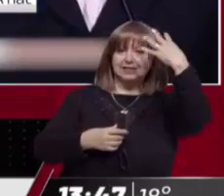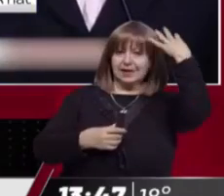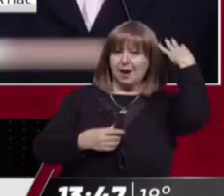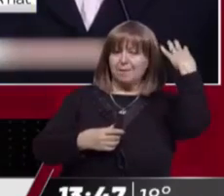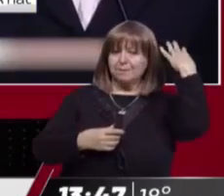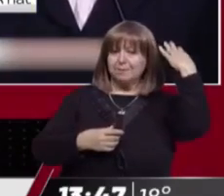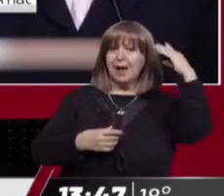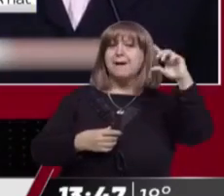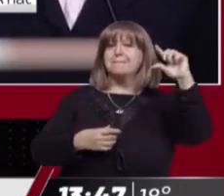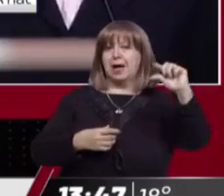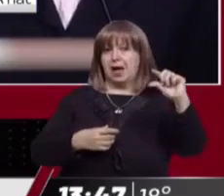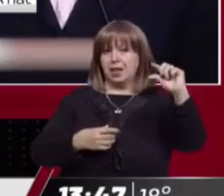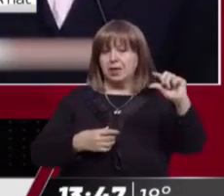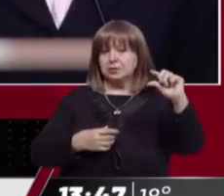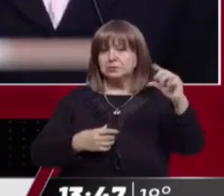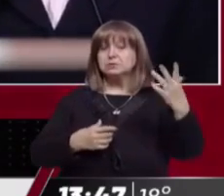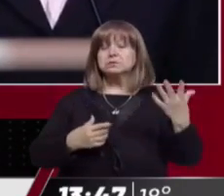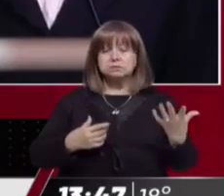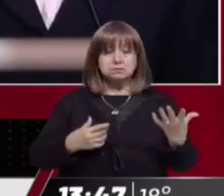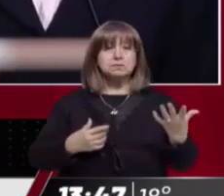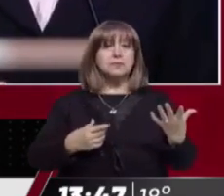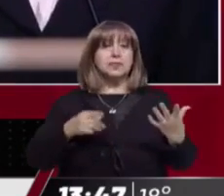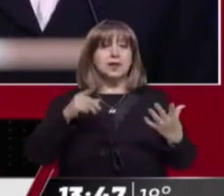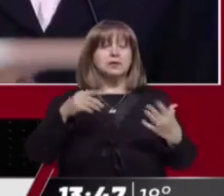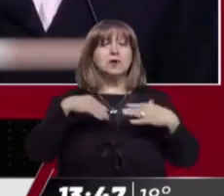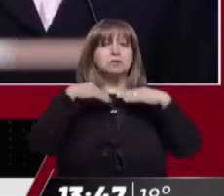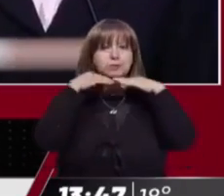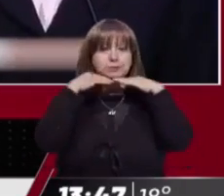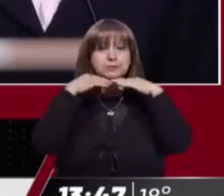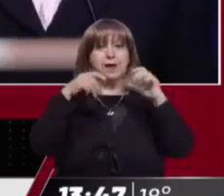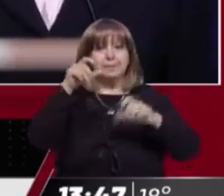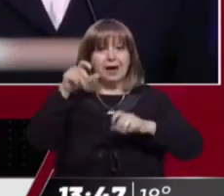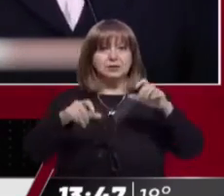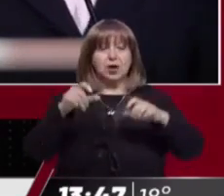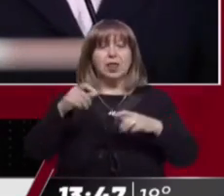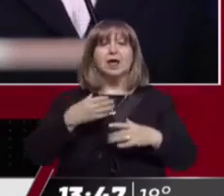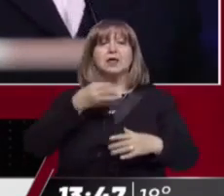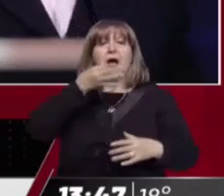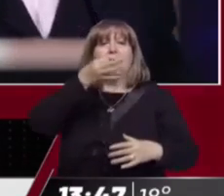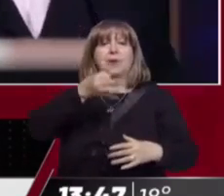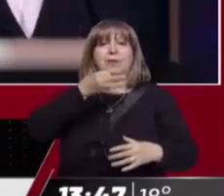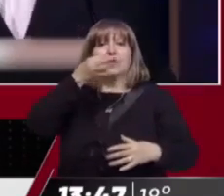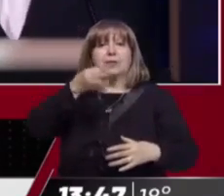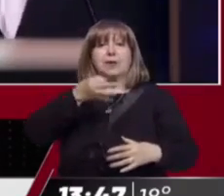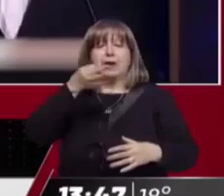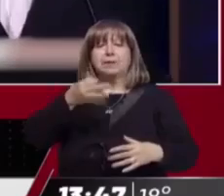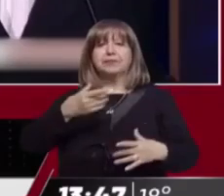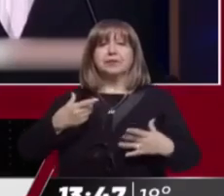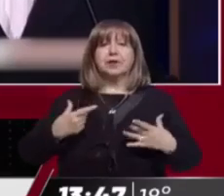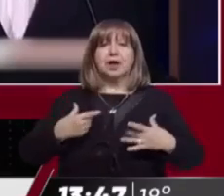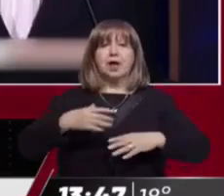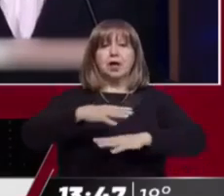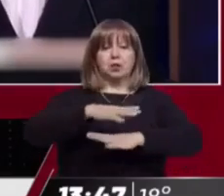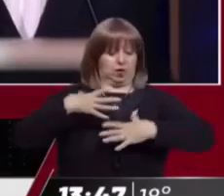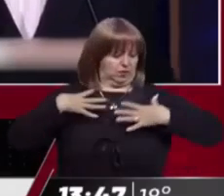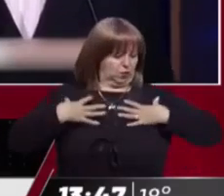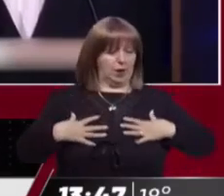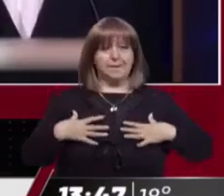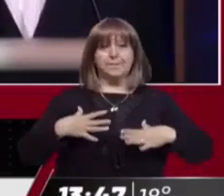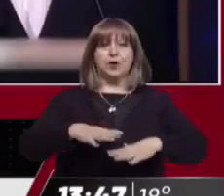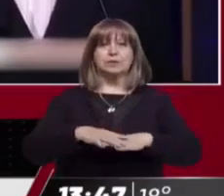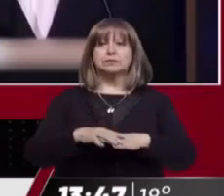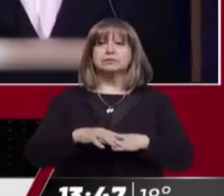Donald Trump. Bueno, a simple vista, desde el punto de vista dialéctico e incluso gestual, se la vio mucha más suelta